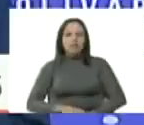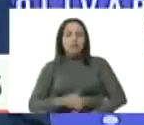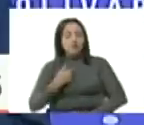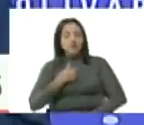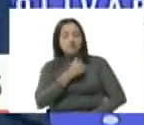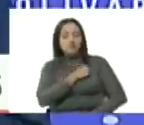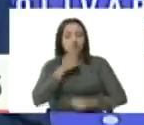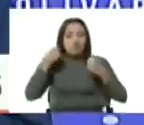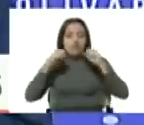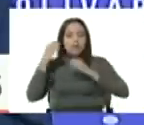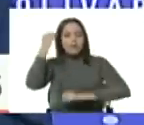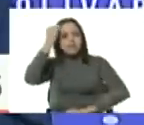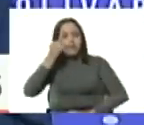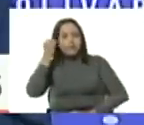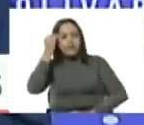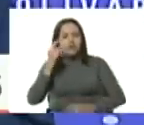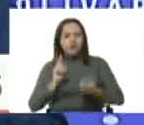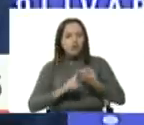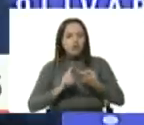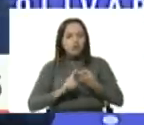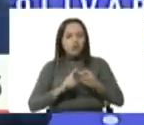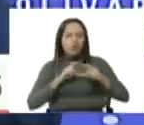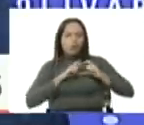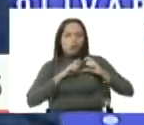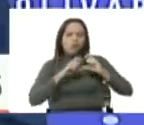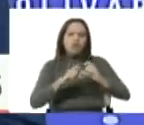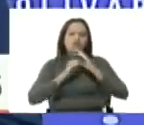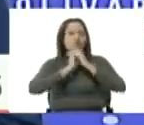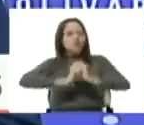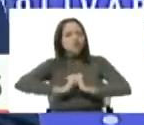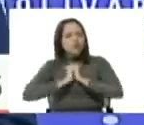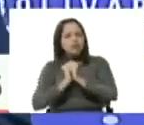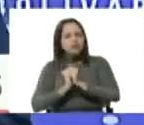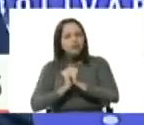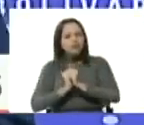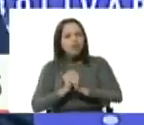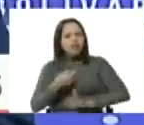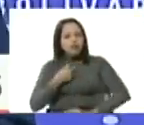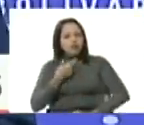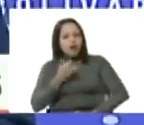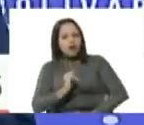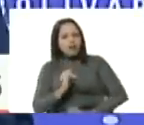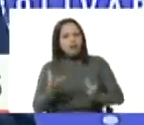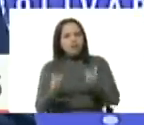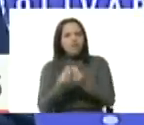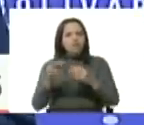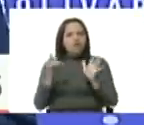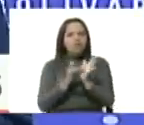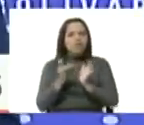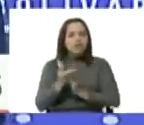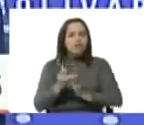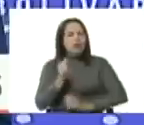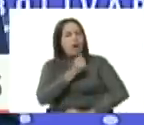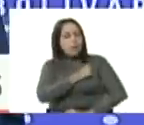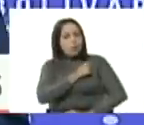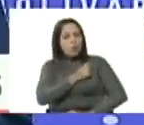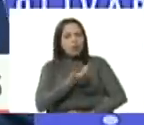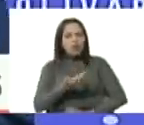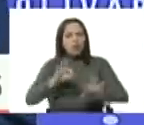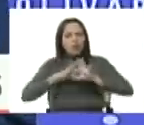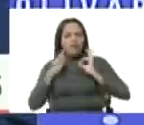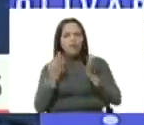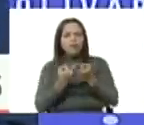de pensamiento, corazón y oración. Soy cristiano de Cristo, de verdad, y católico, por la